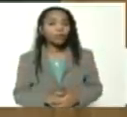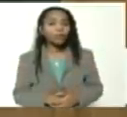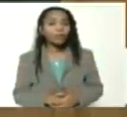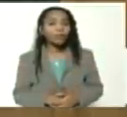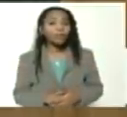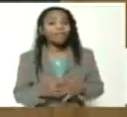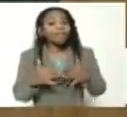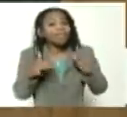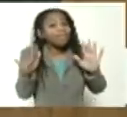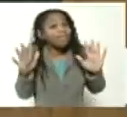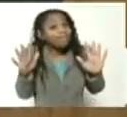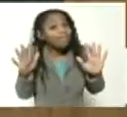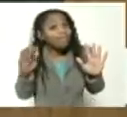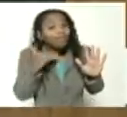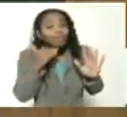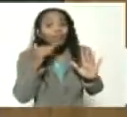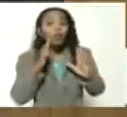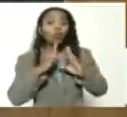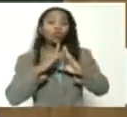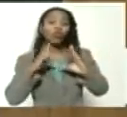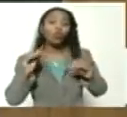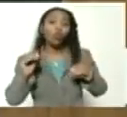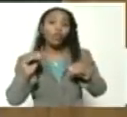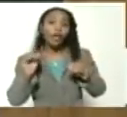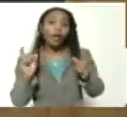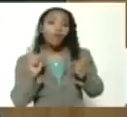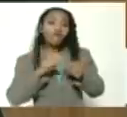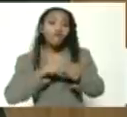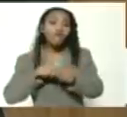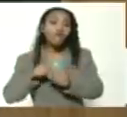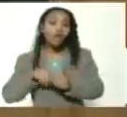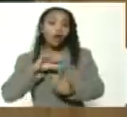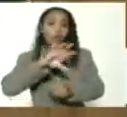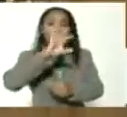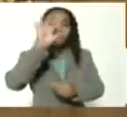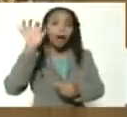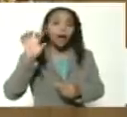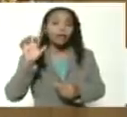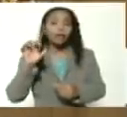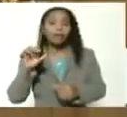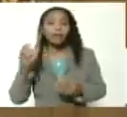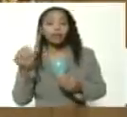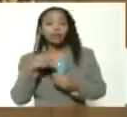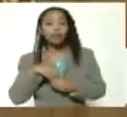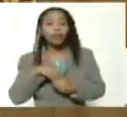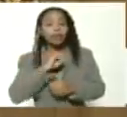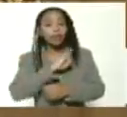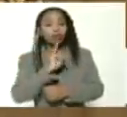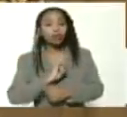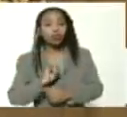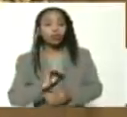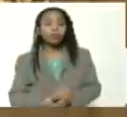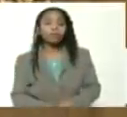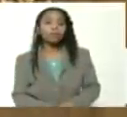prácticamente a casi todas las filiales del país, incluyendo las de Occidente y del Zulia.